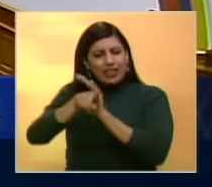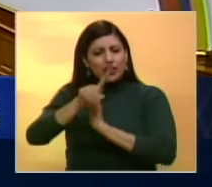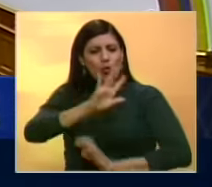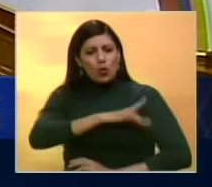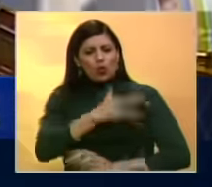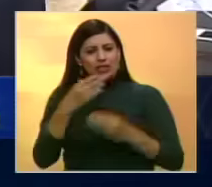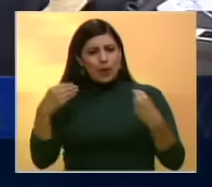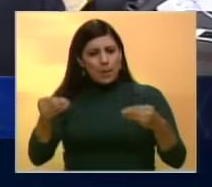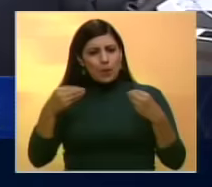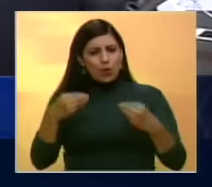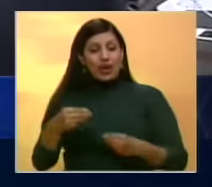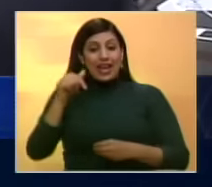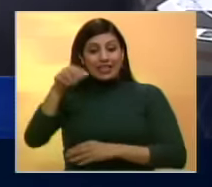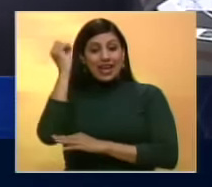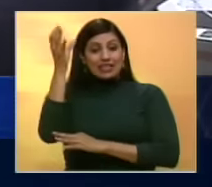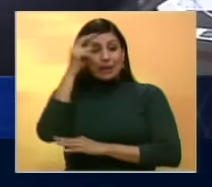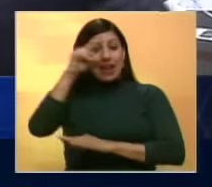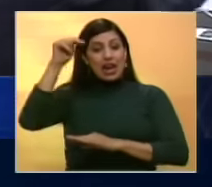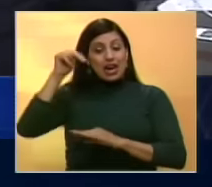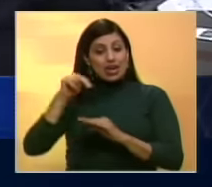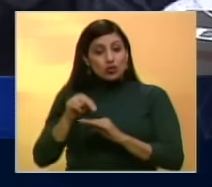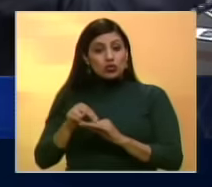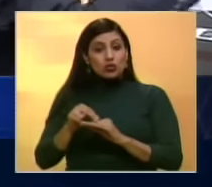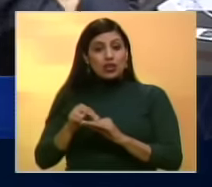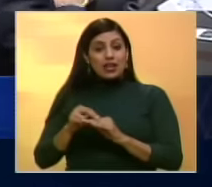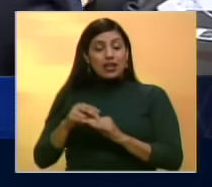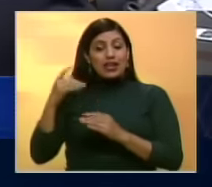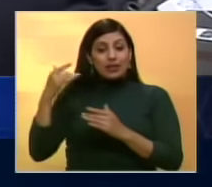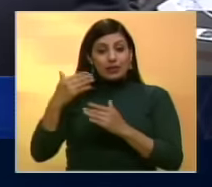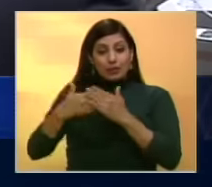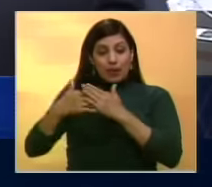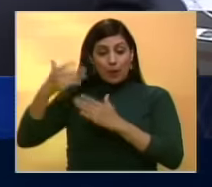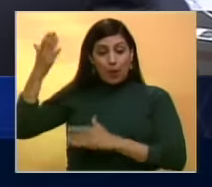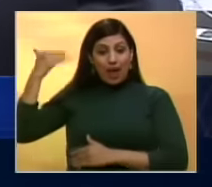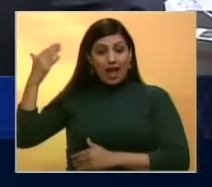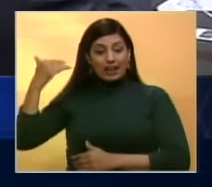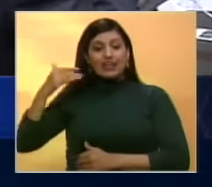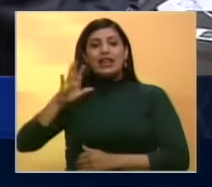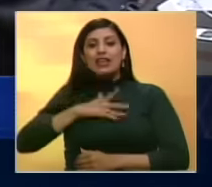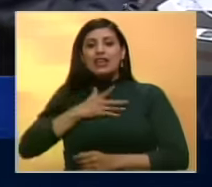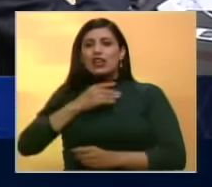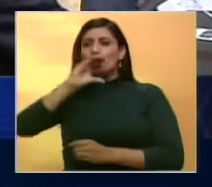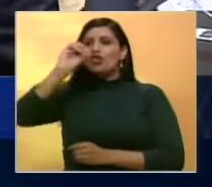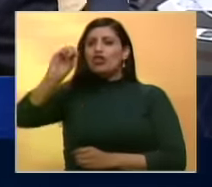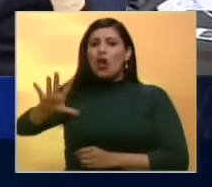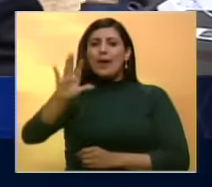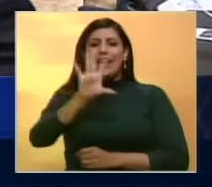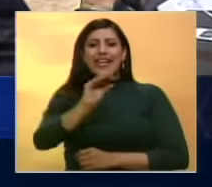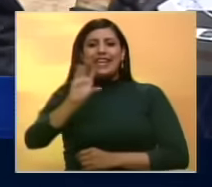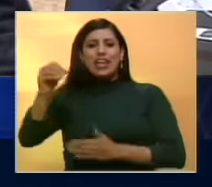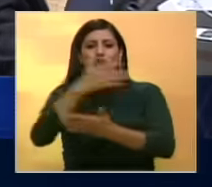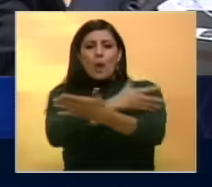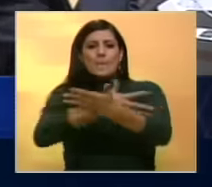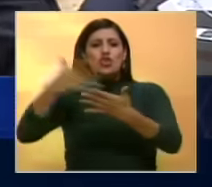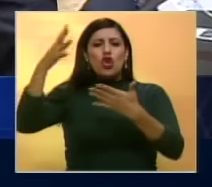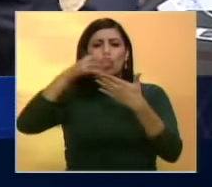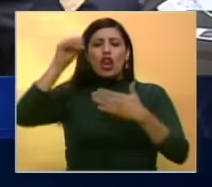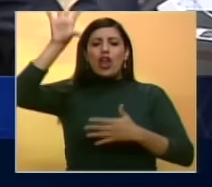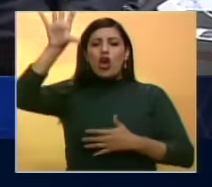públicas esta asamblea nacional en el periodo anterior prefería mandarle 500 millones de dólares a la